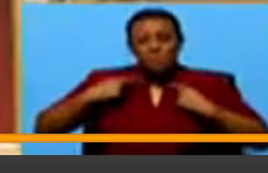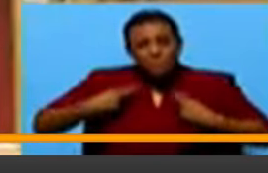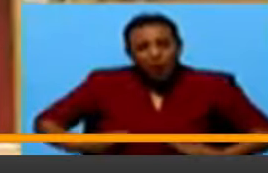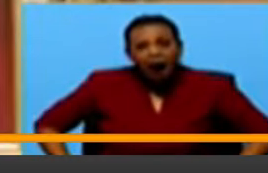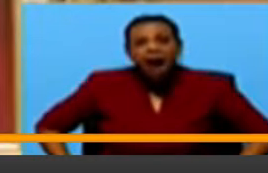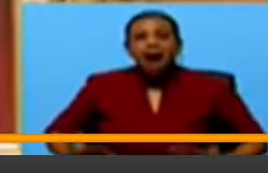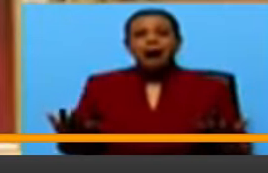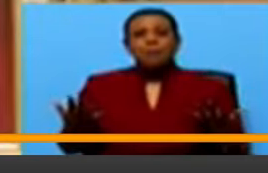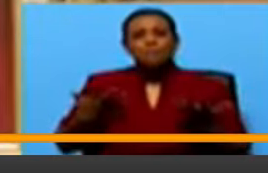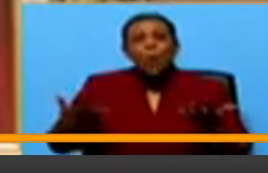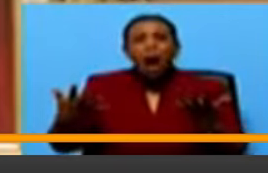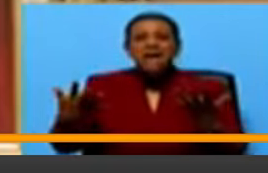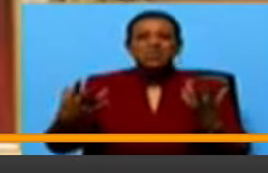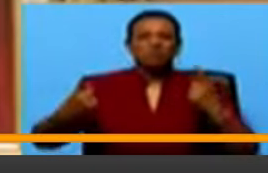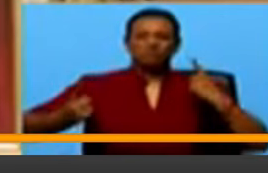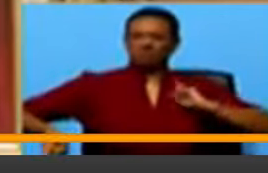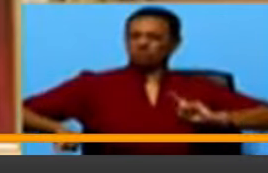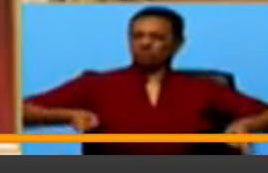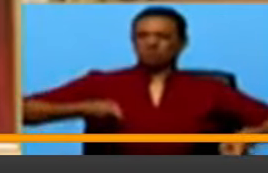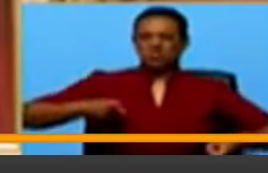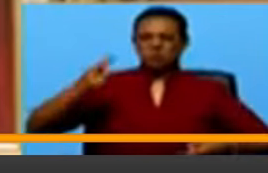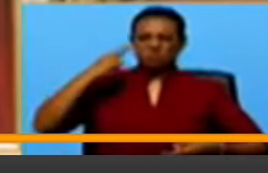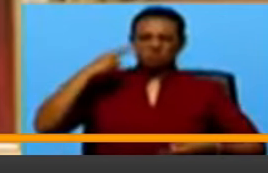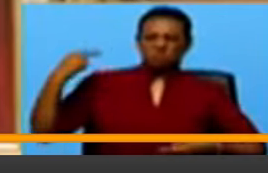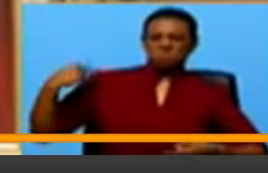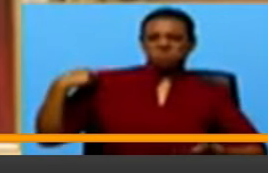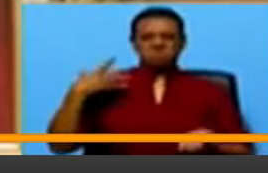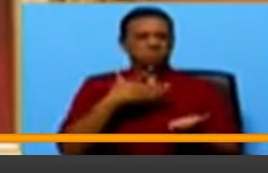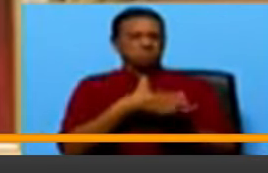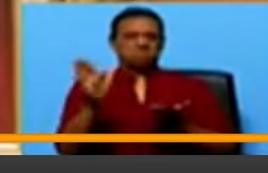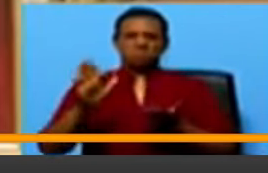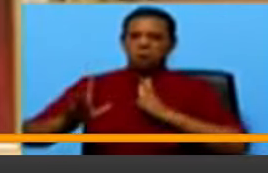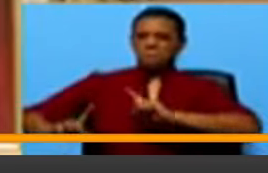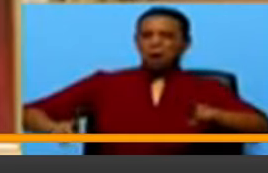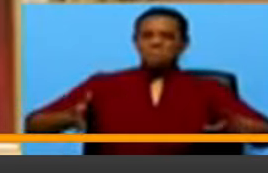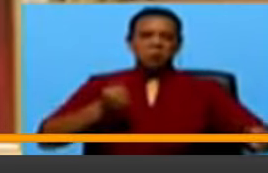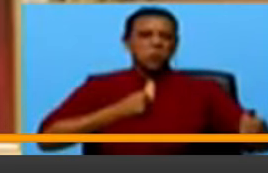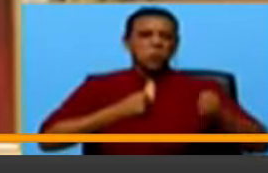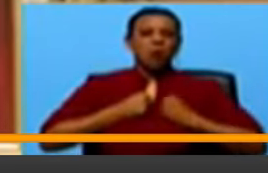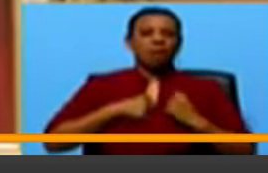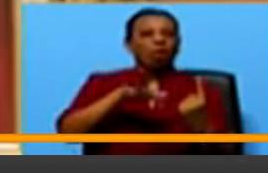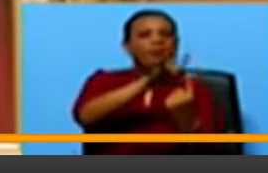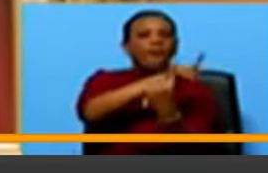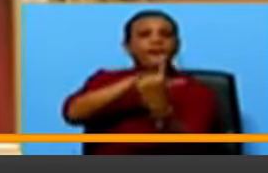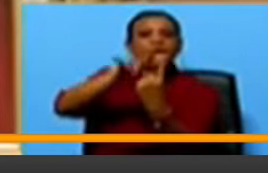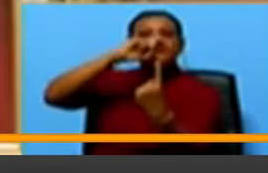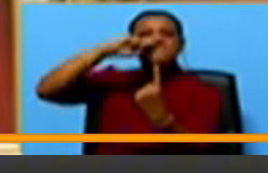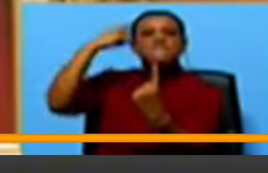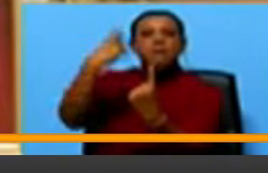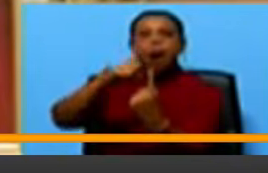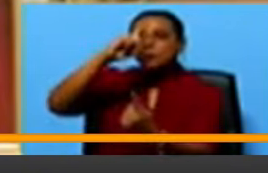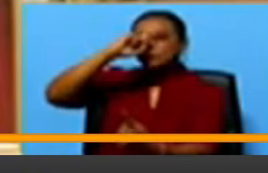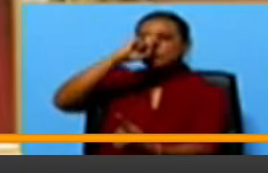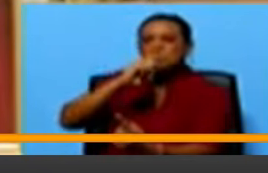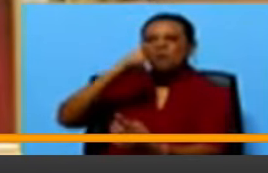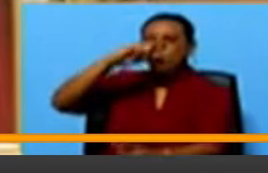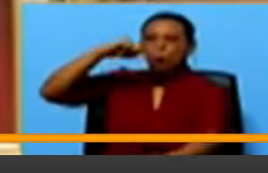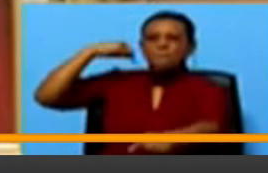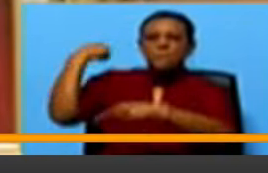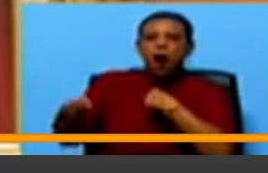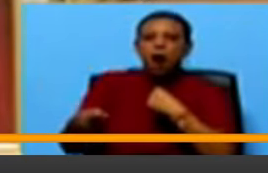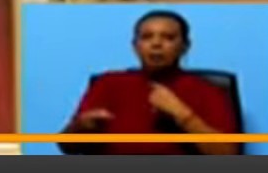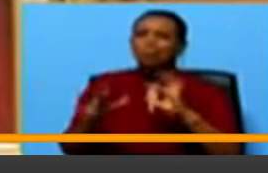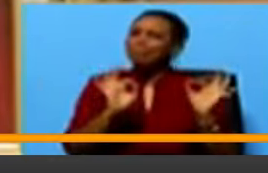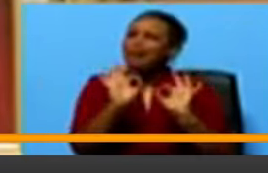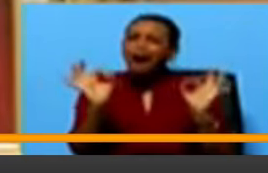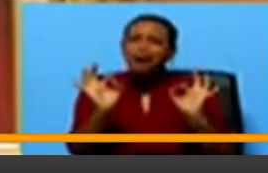un mundo sin hegemonismo, sin el chantaje de las amenazas, de las sanciones,